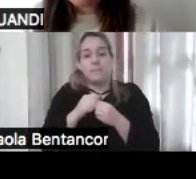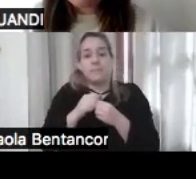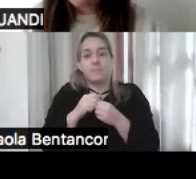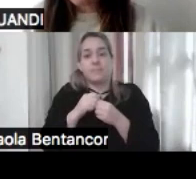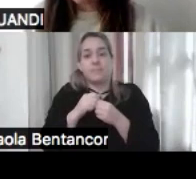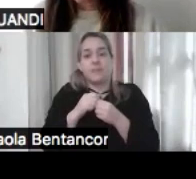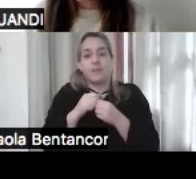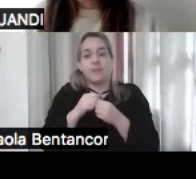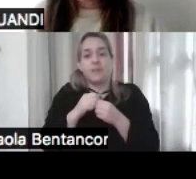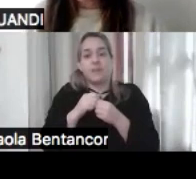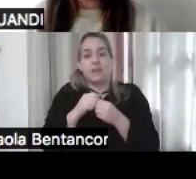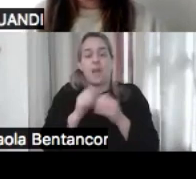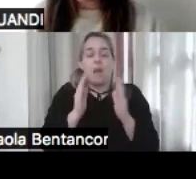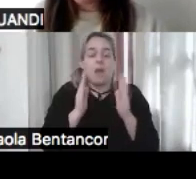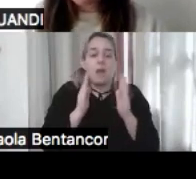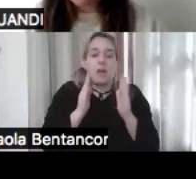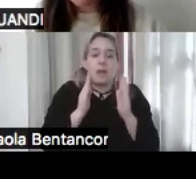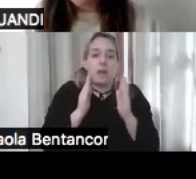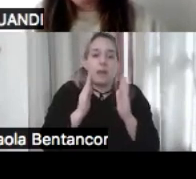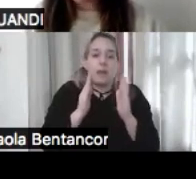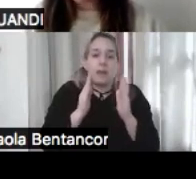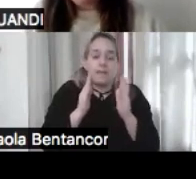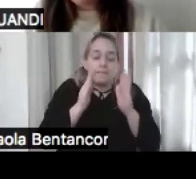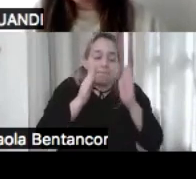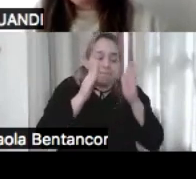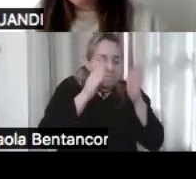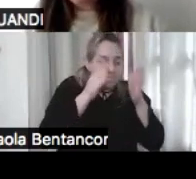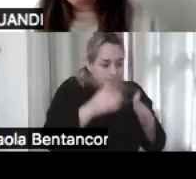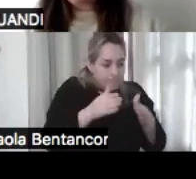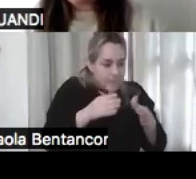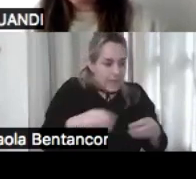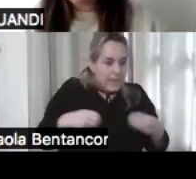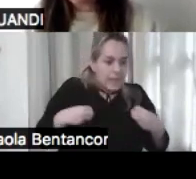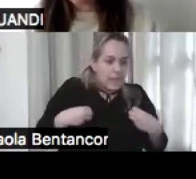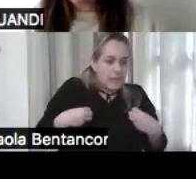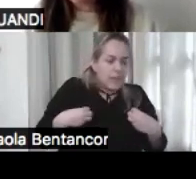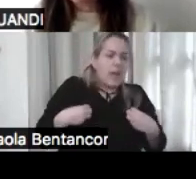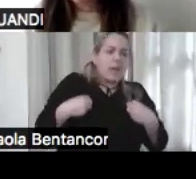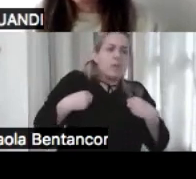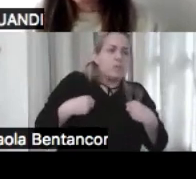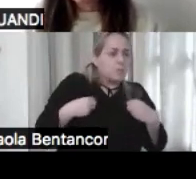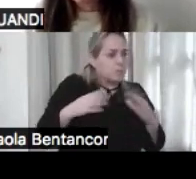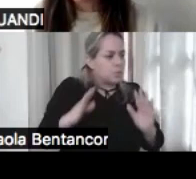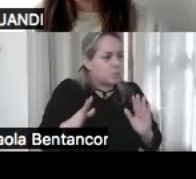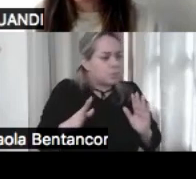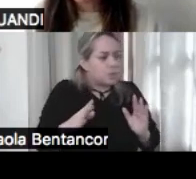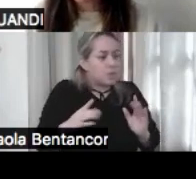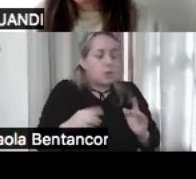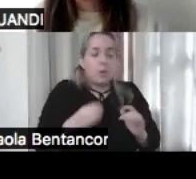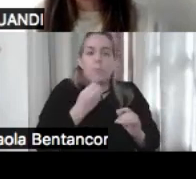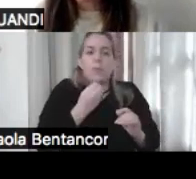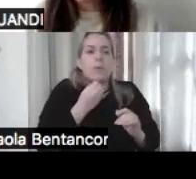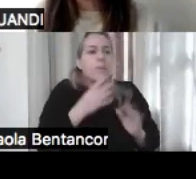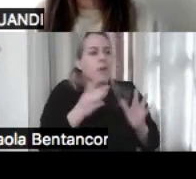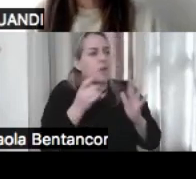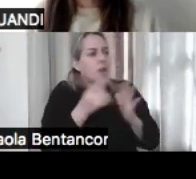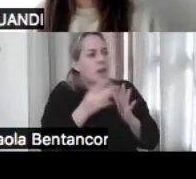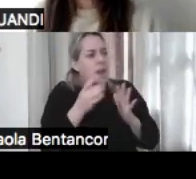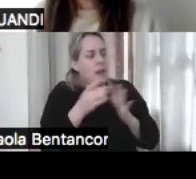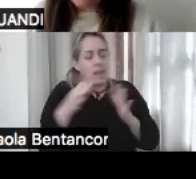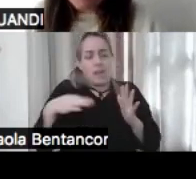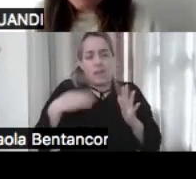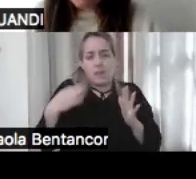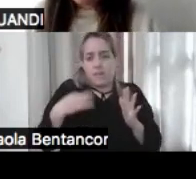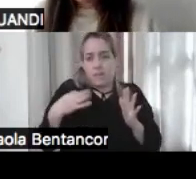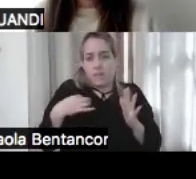la supervivencia y ponerlo en mejorar la calidad de vida, ¿no? Exactamente. No es Tienen solo